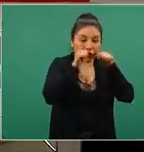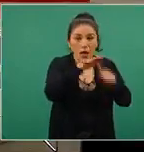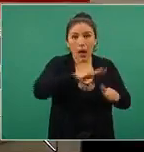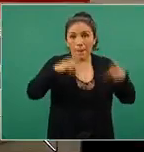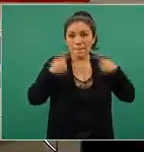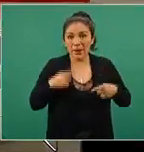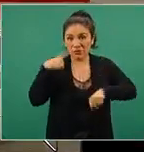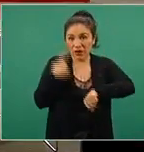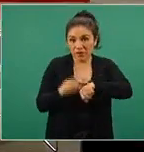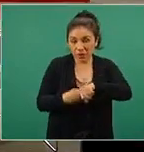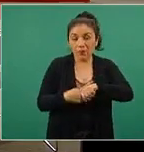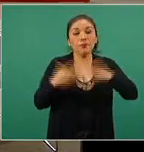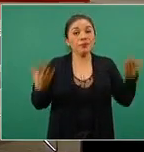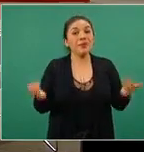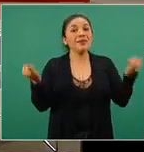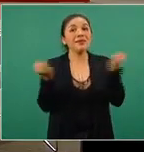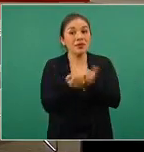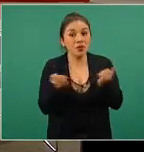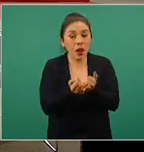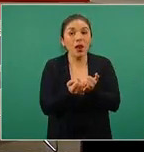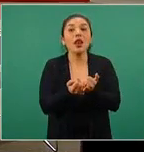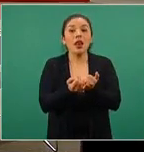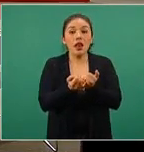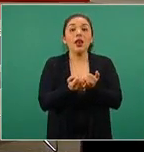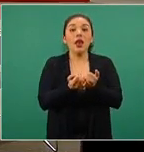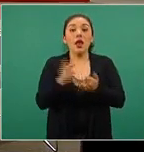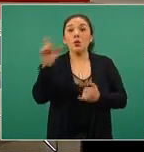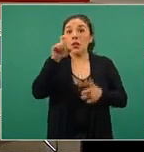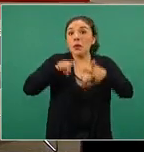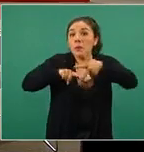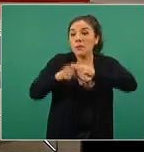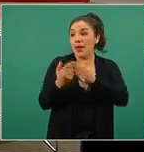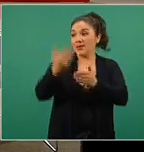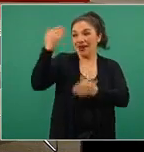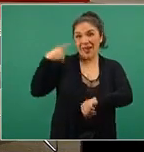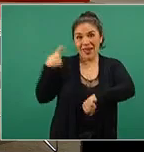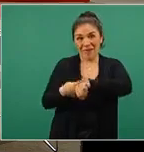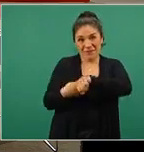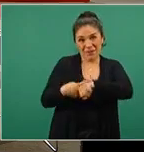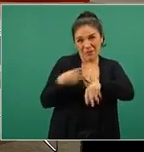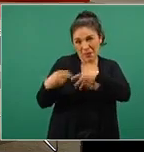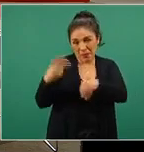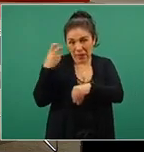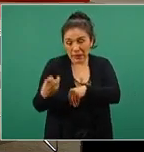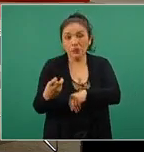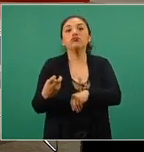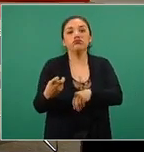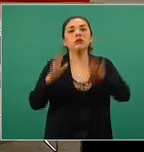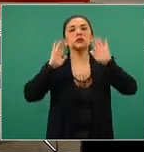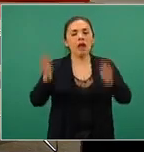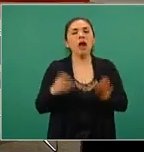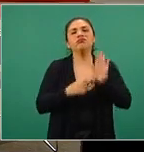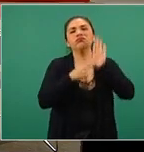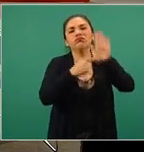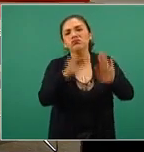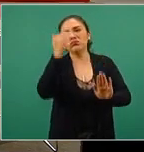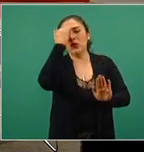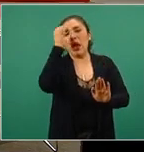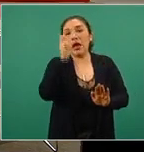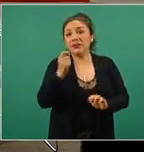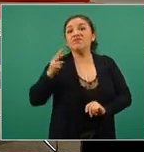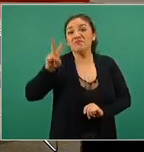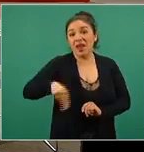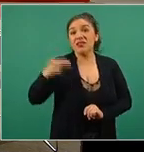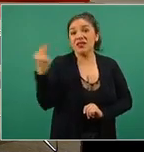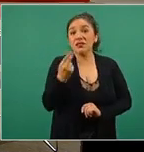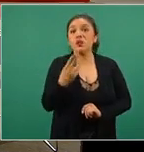servicio. De igual manera, desde el inicio de esta pandemia, se dio a conocer que era